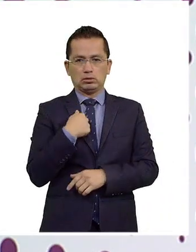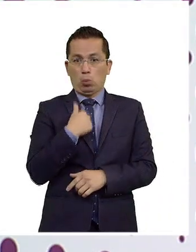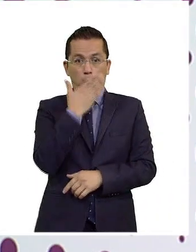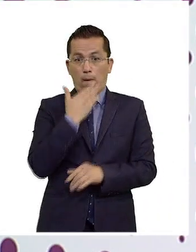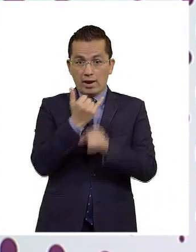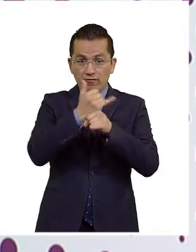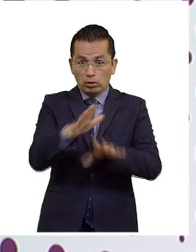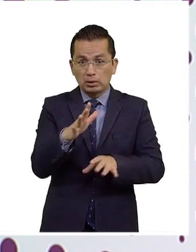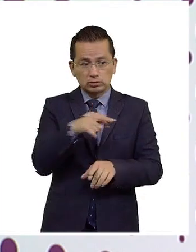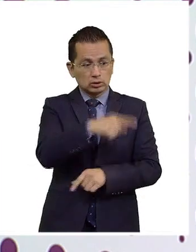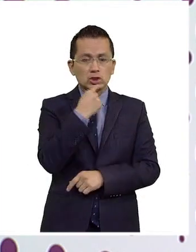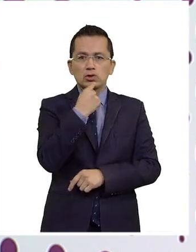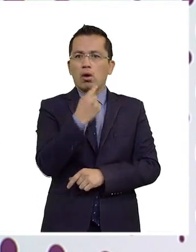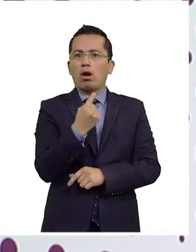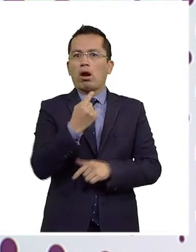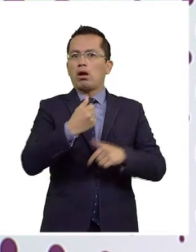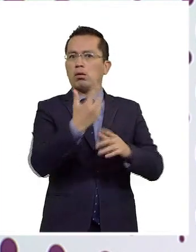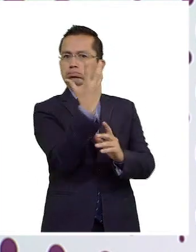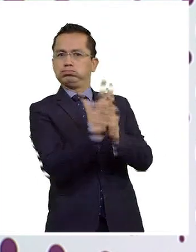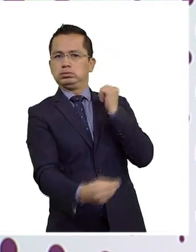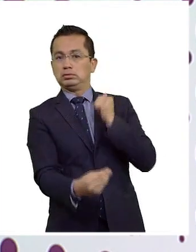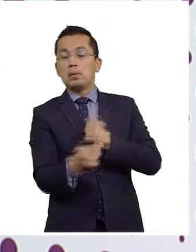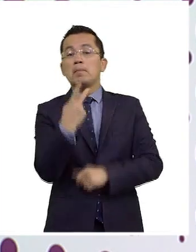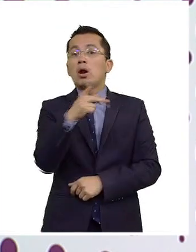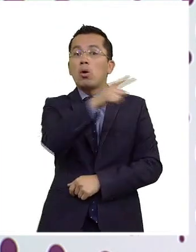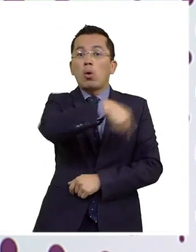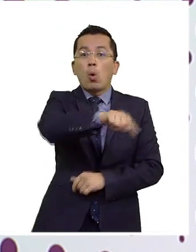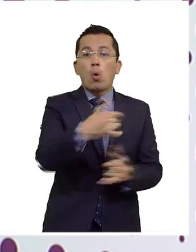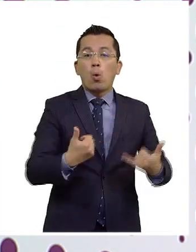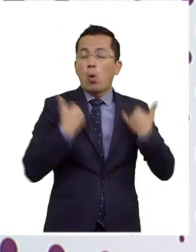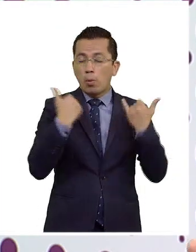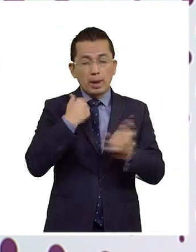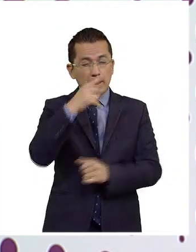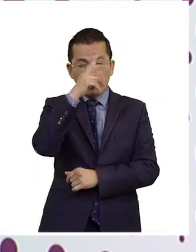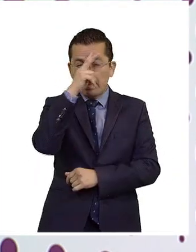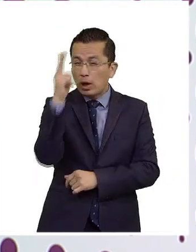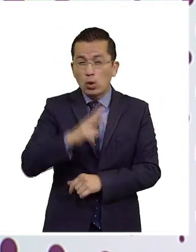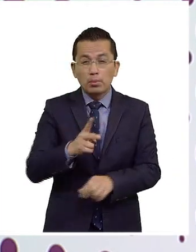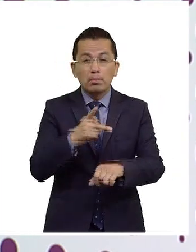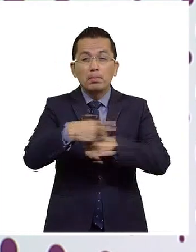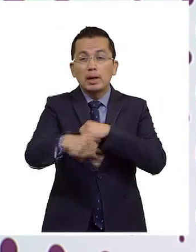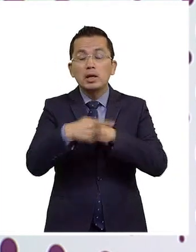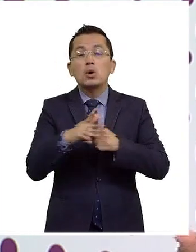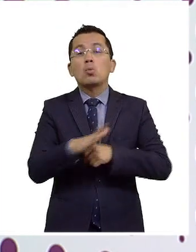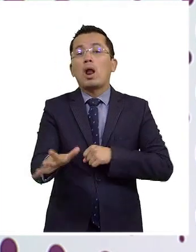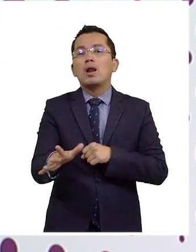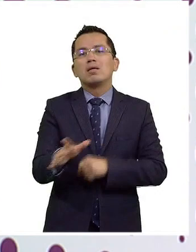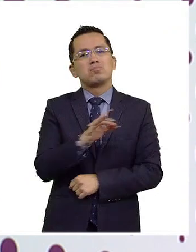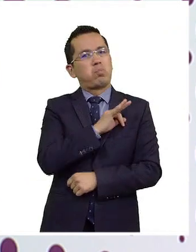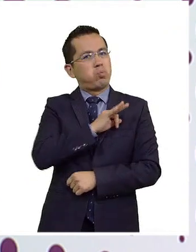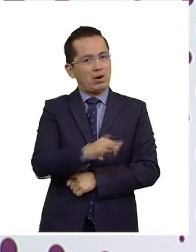riesgo es el suicidio, ¿no? Está registrado que los adolescentes presentan un alto nivel de suicidio, sobre todo los adolescentes trans,